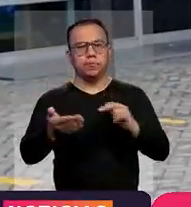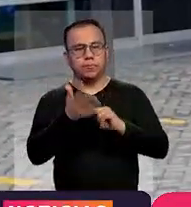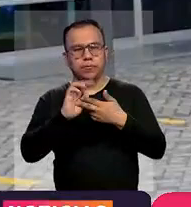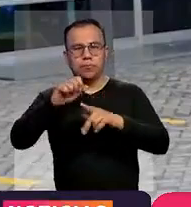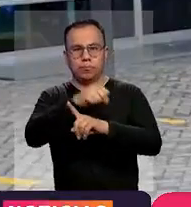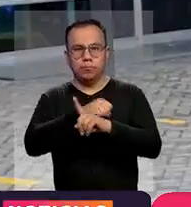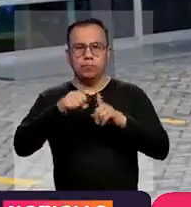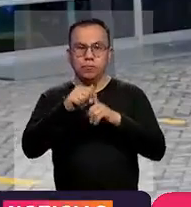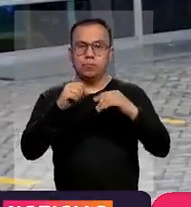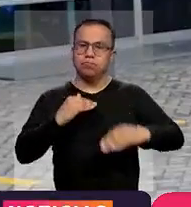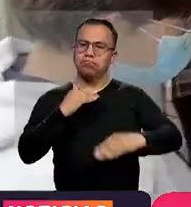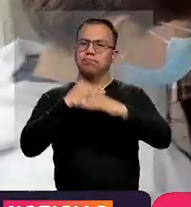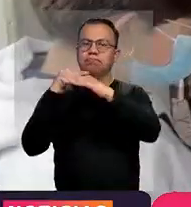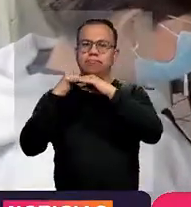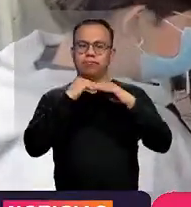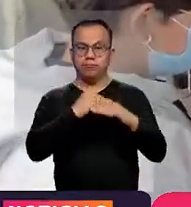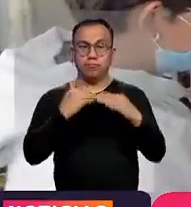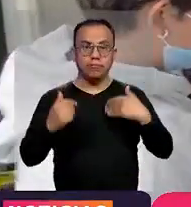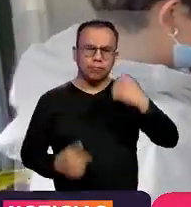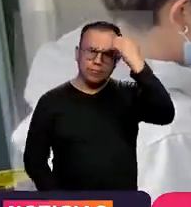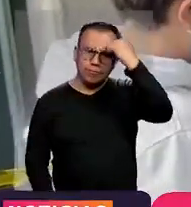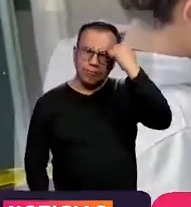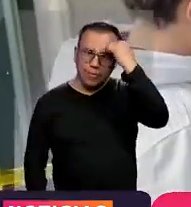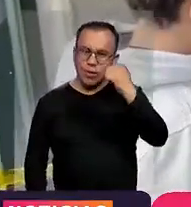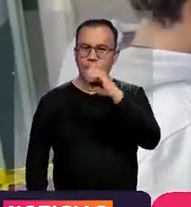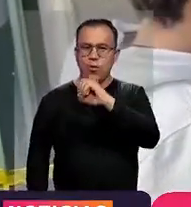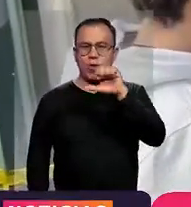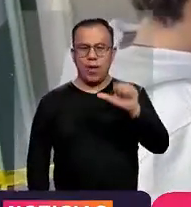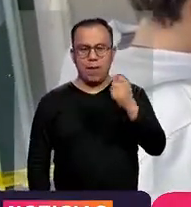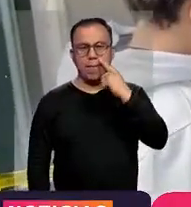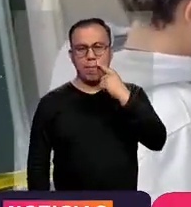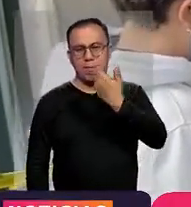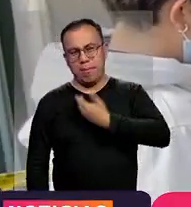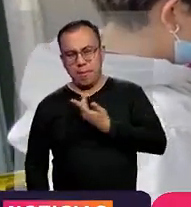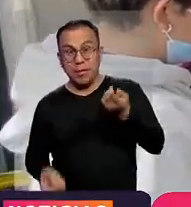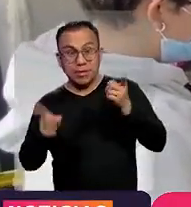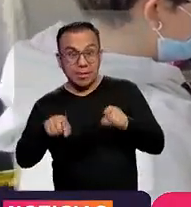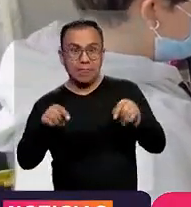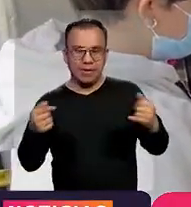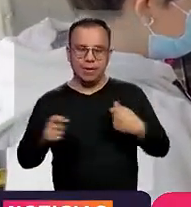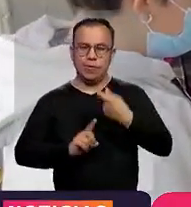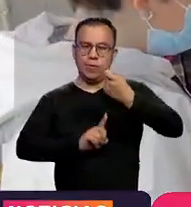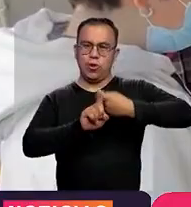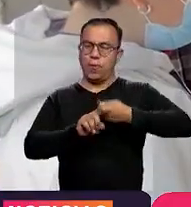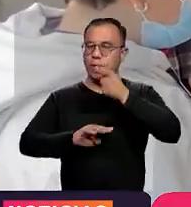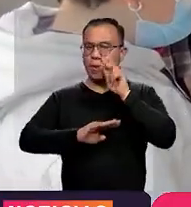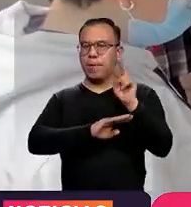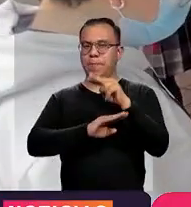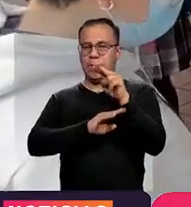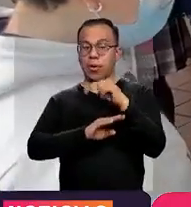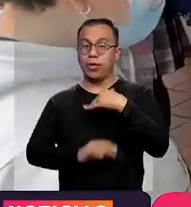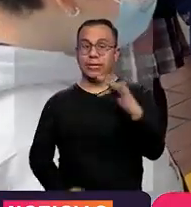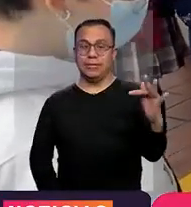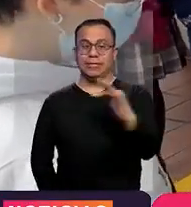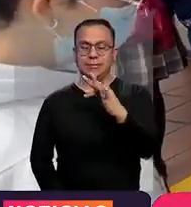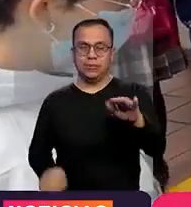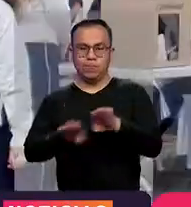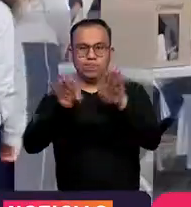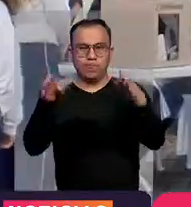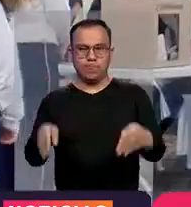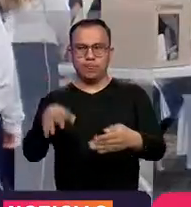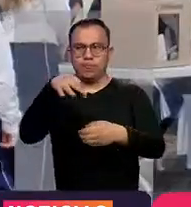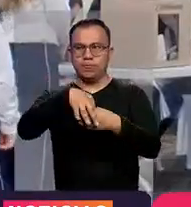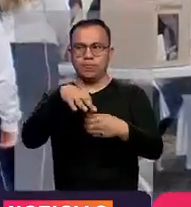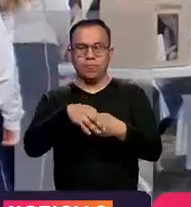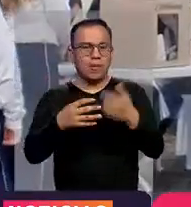Sociales, igualdades. Docentes y padres de familia acompañaron la jornada cumpliendo el rol de veedor y testigos en las mesas de votación.